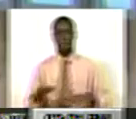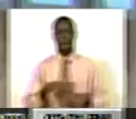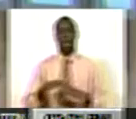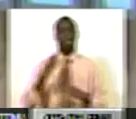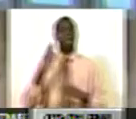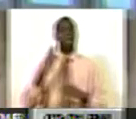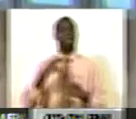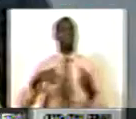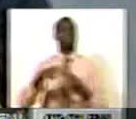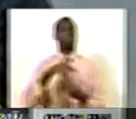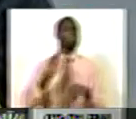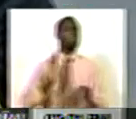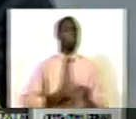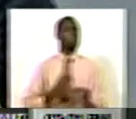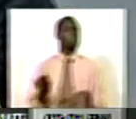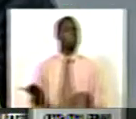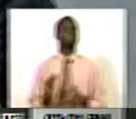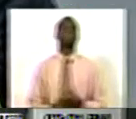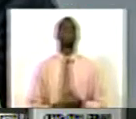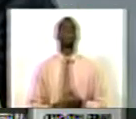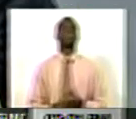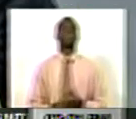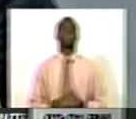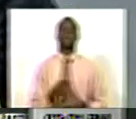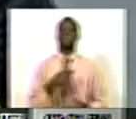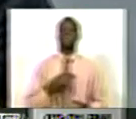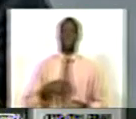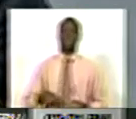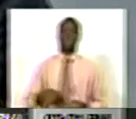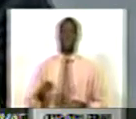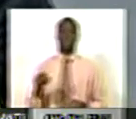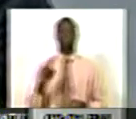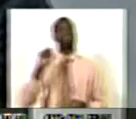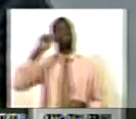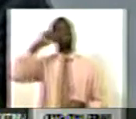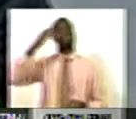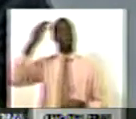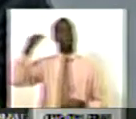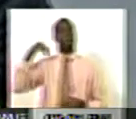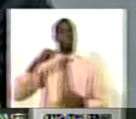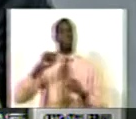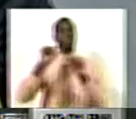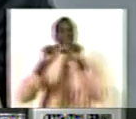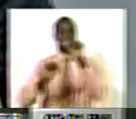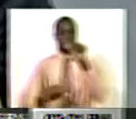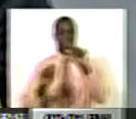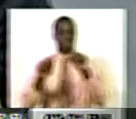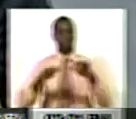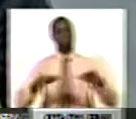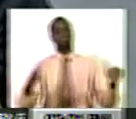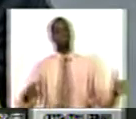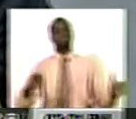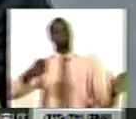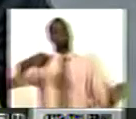bolivariana? El presidente en su memoria y cuenta ante el Tribunal Supremo de Justicia